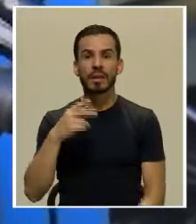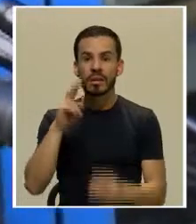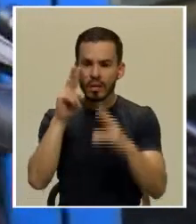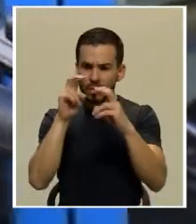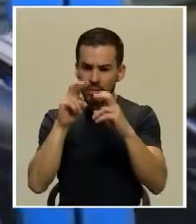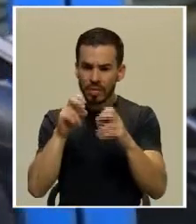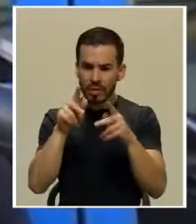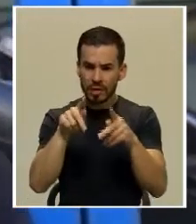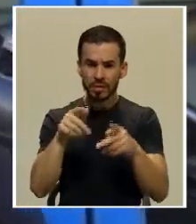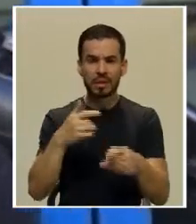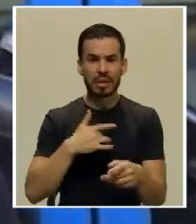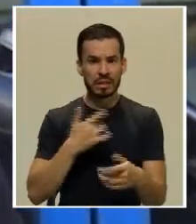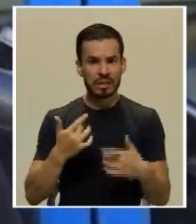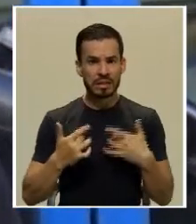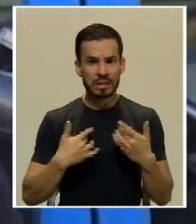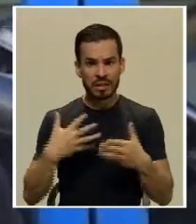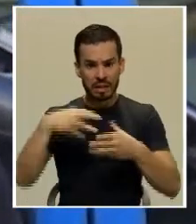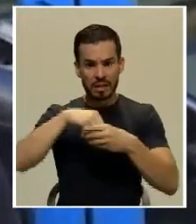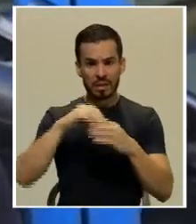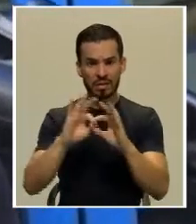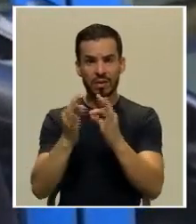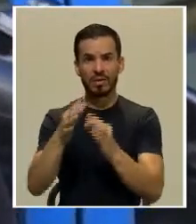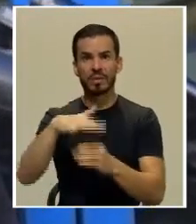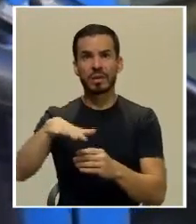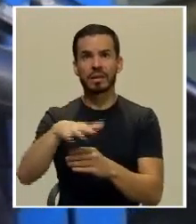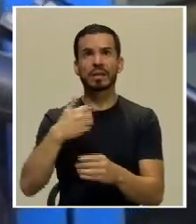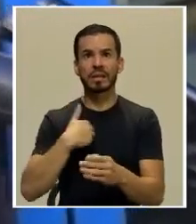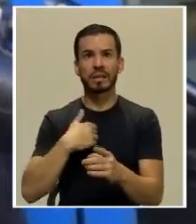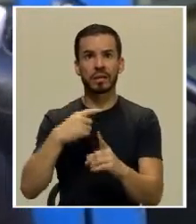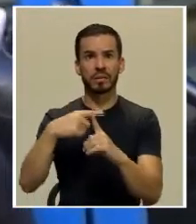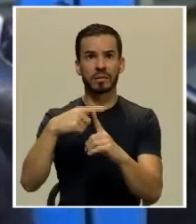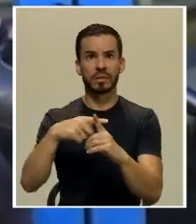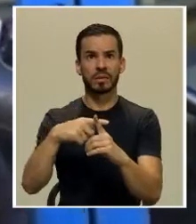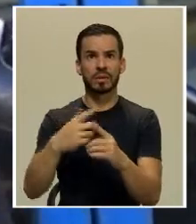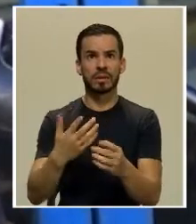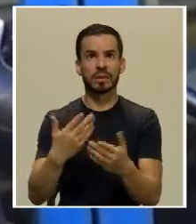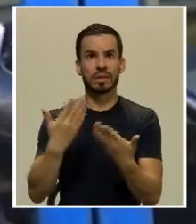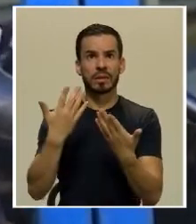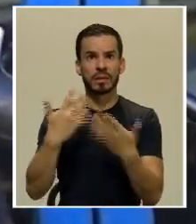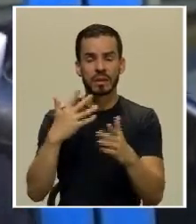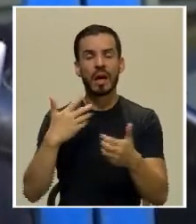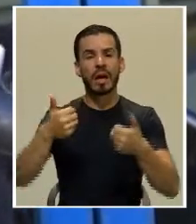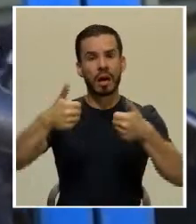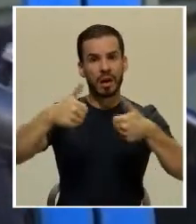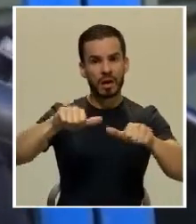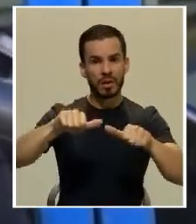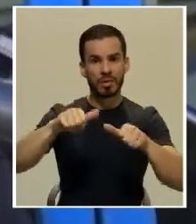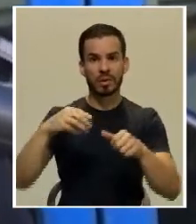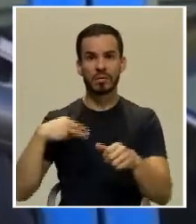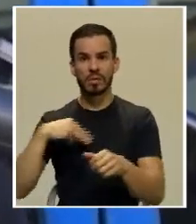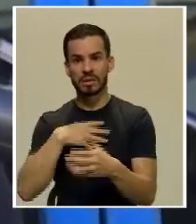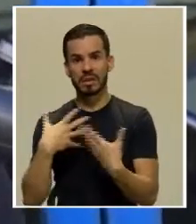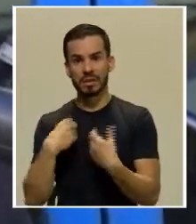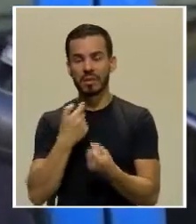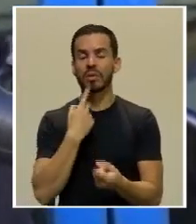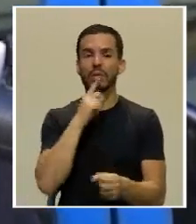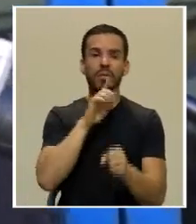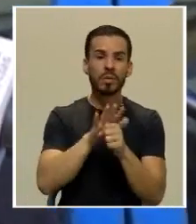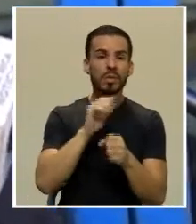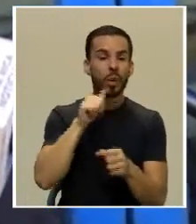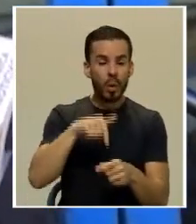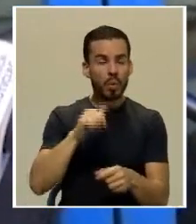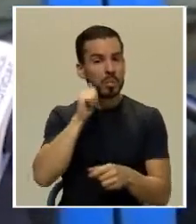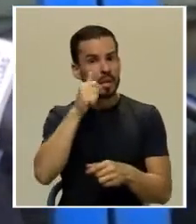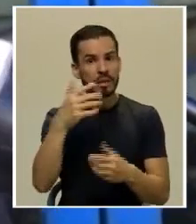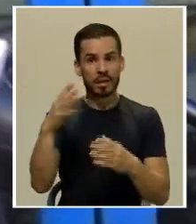a las personas que están con síntomas dentro de los núcleos familiares que tienen positivos. Ya llegamos a acuerdo, el Ministerio de Salud nos dio su palabra de que entre